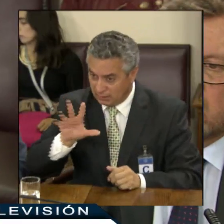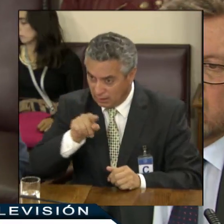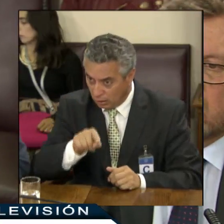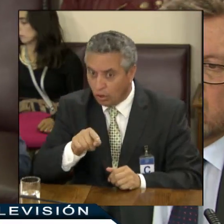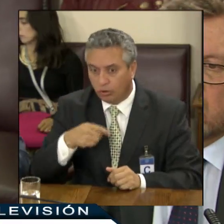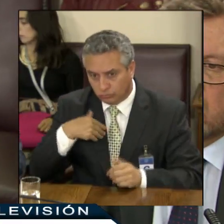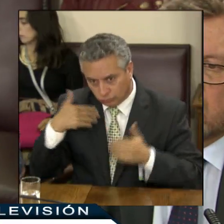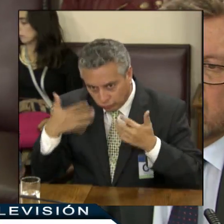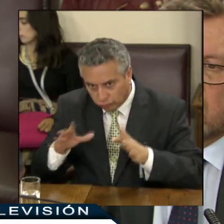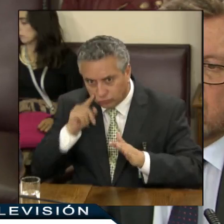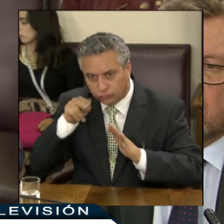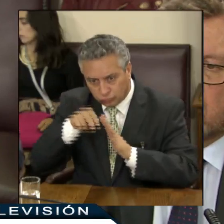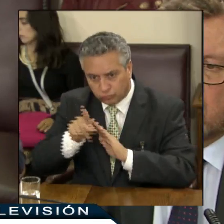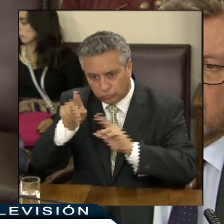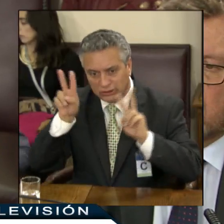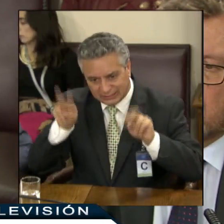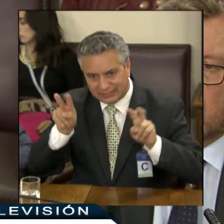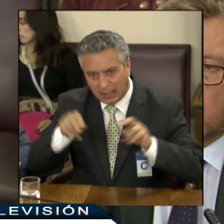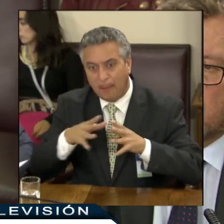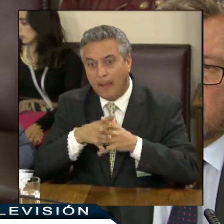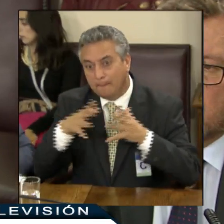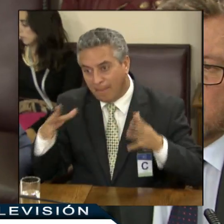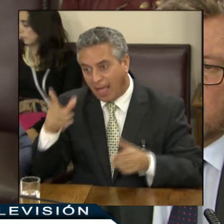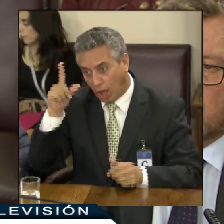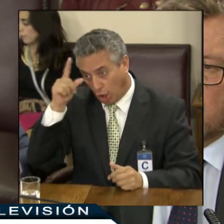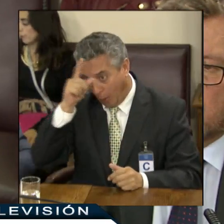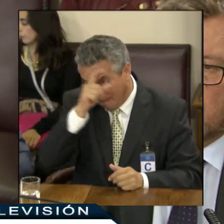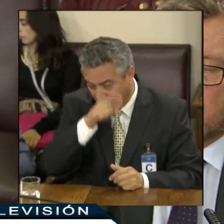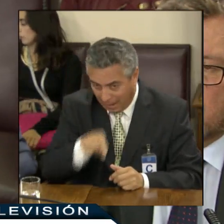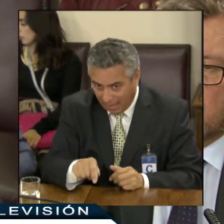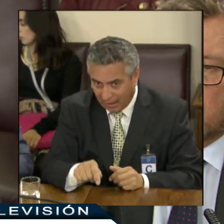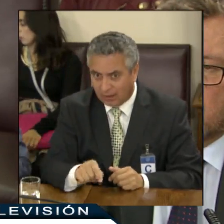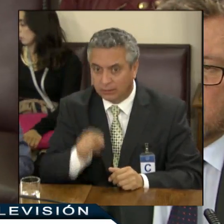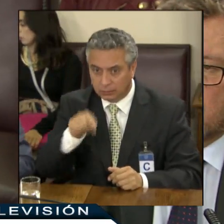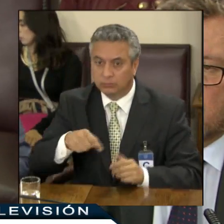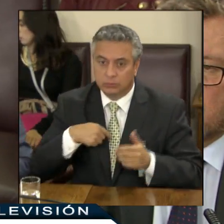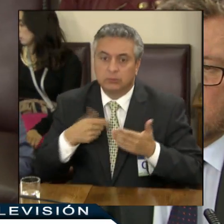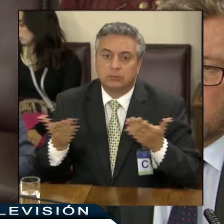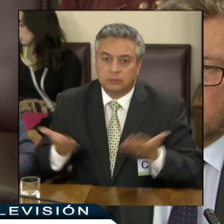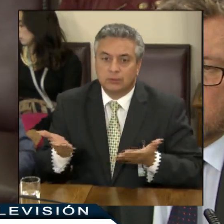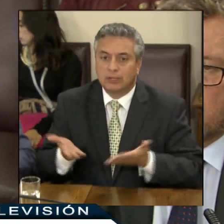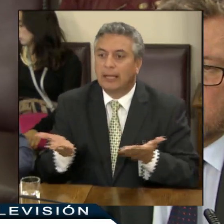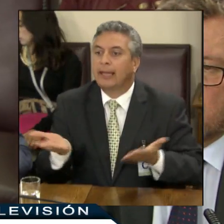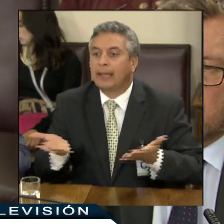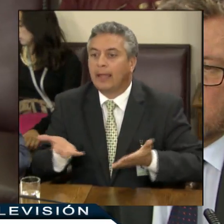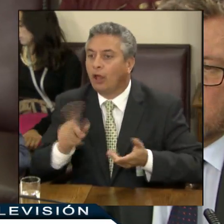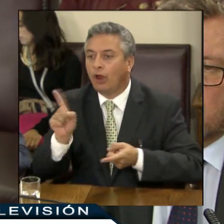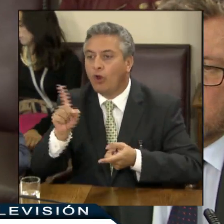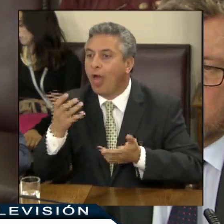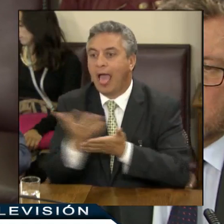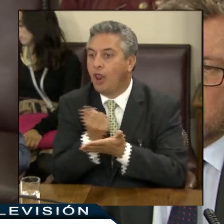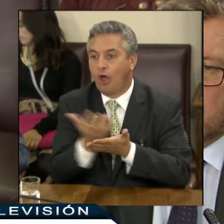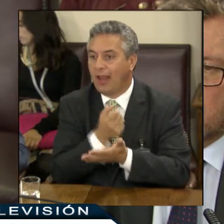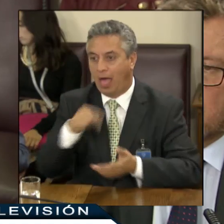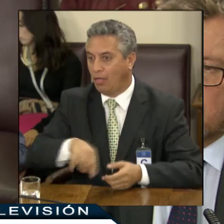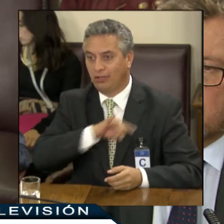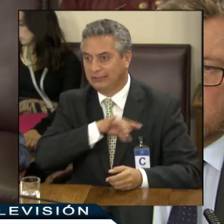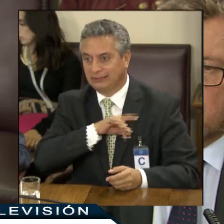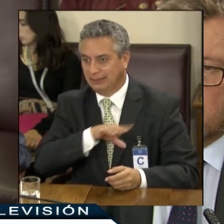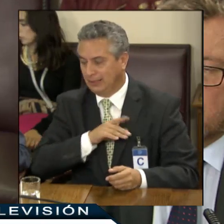entramos ya a una materia un poco más compleja en el sentido de qué es lo que nos ha logrado en todos estos años en